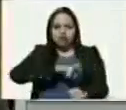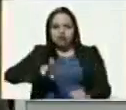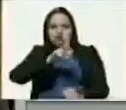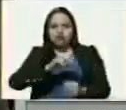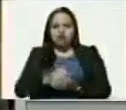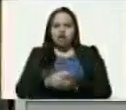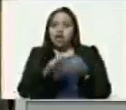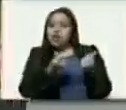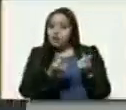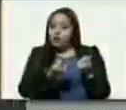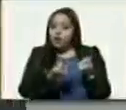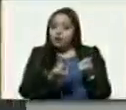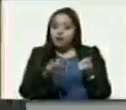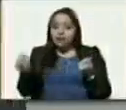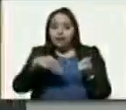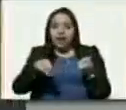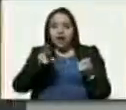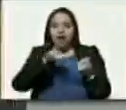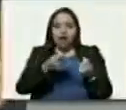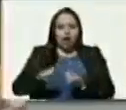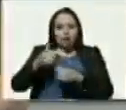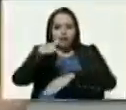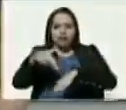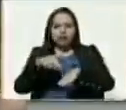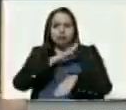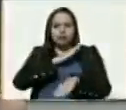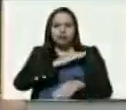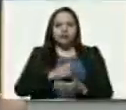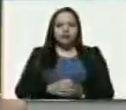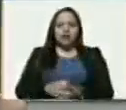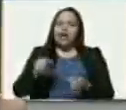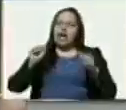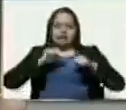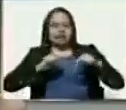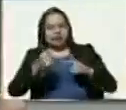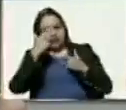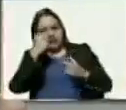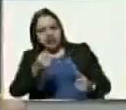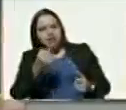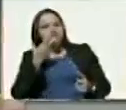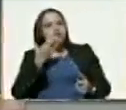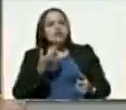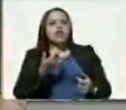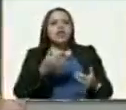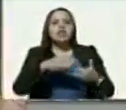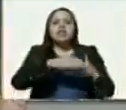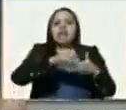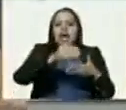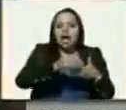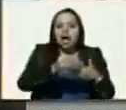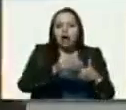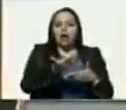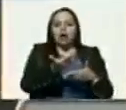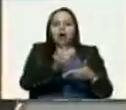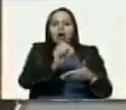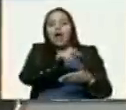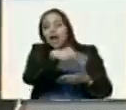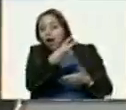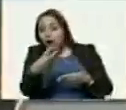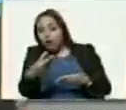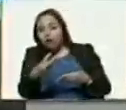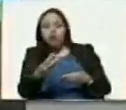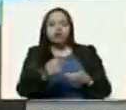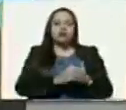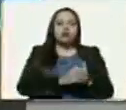del bolívar en la economía. Ahora, se entiende que solamente cuando se habla de divisa, muchas veces se entiende que es el euro, moneda